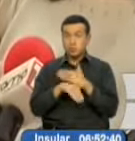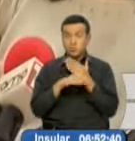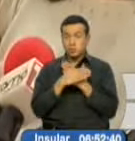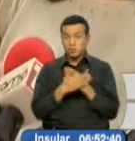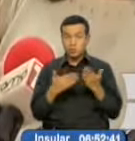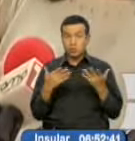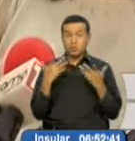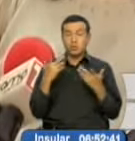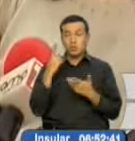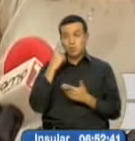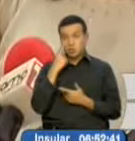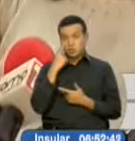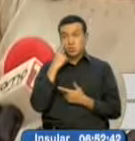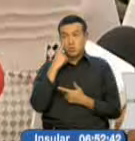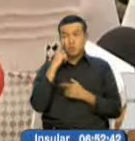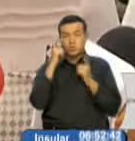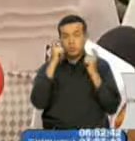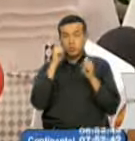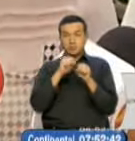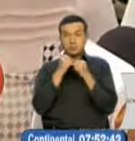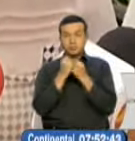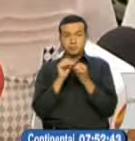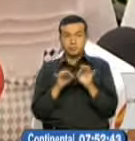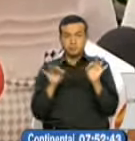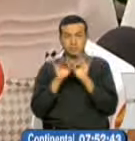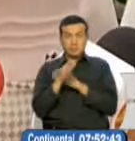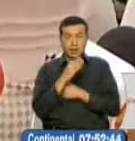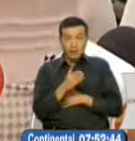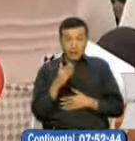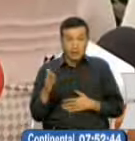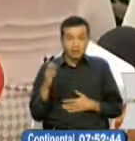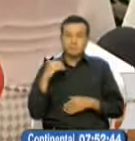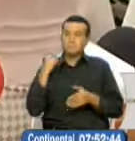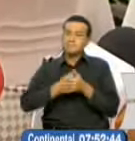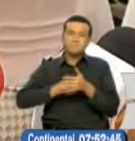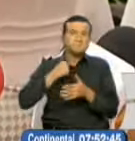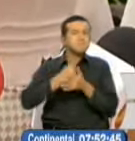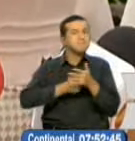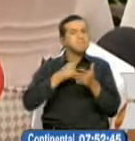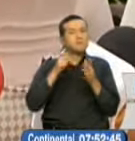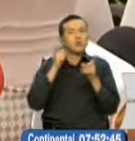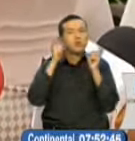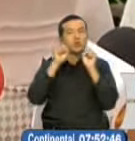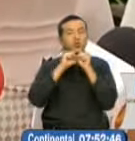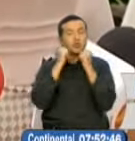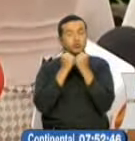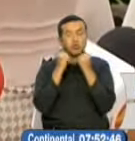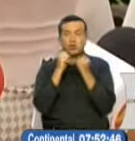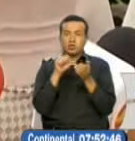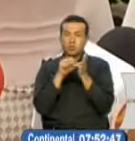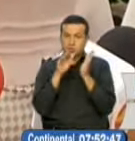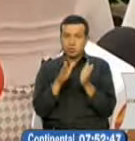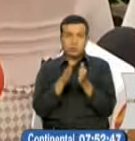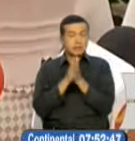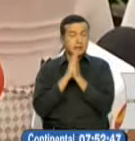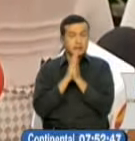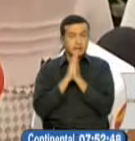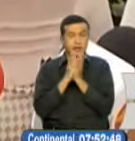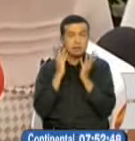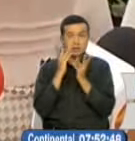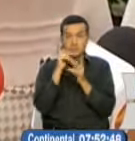en la que se involucre el control social. Esa va a ser nuestra lucha, el control social ciudadano, y pedir